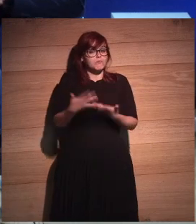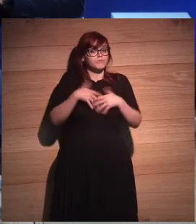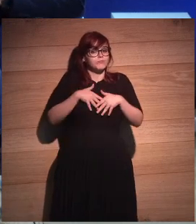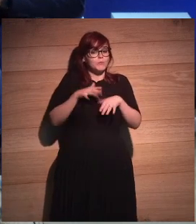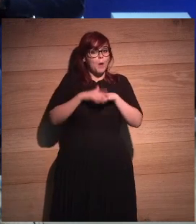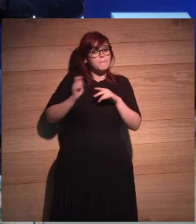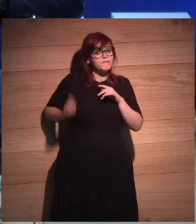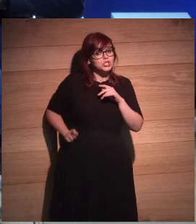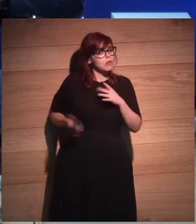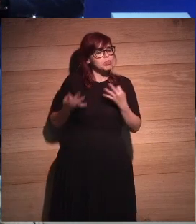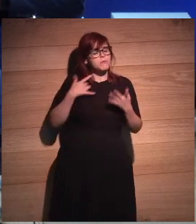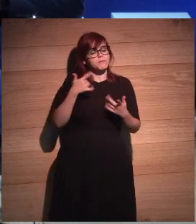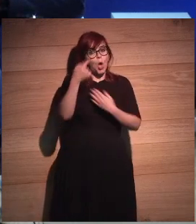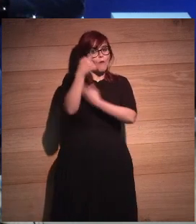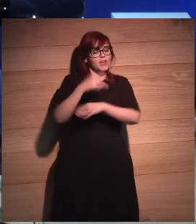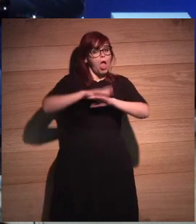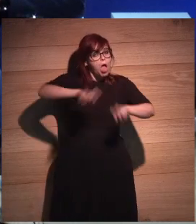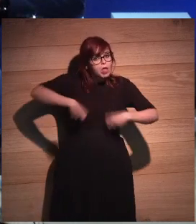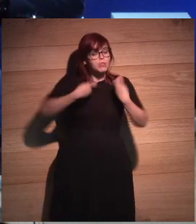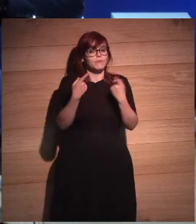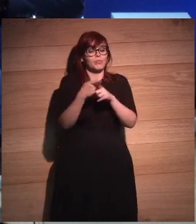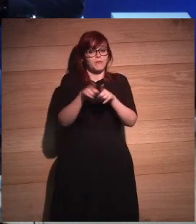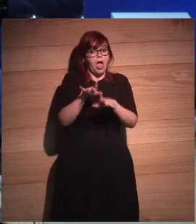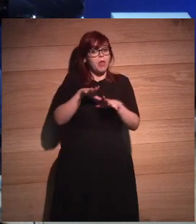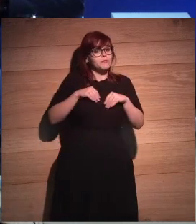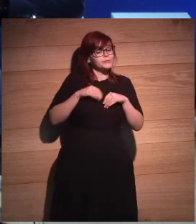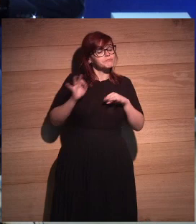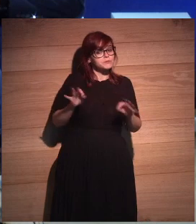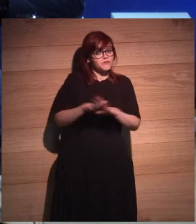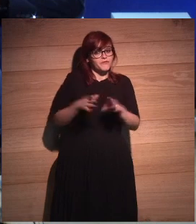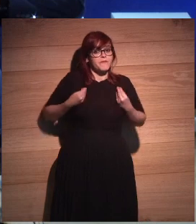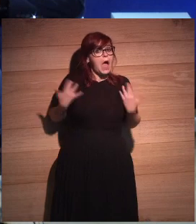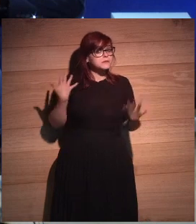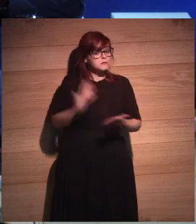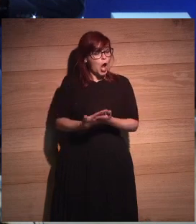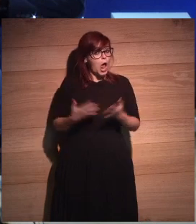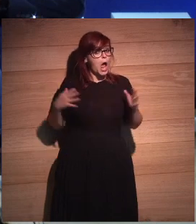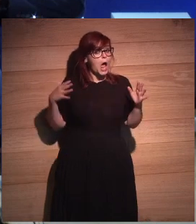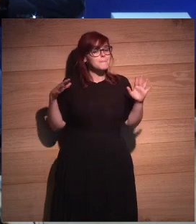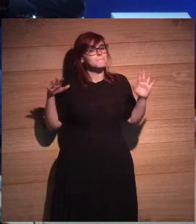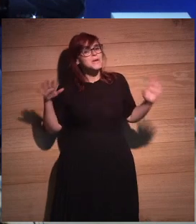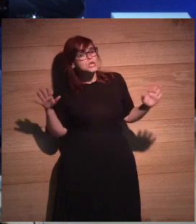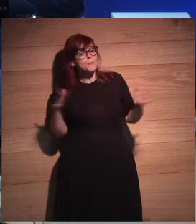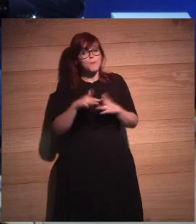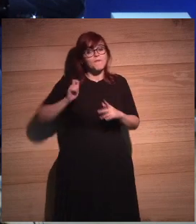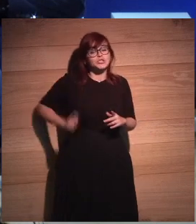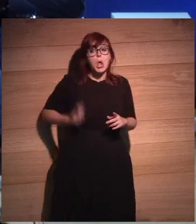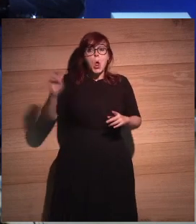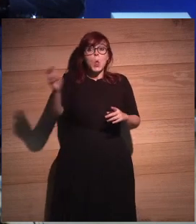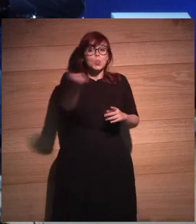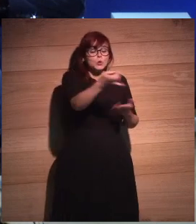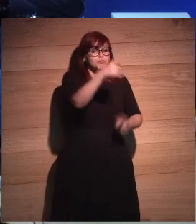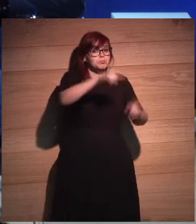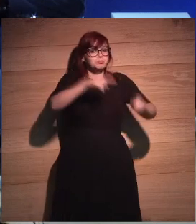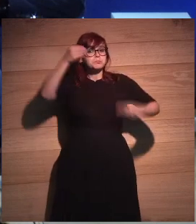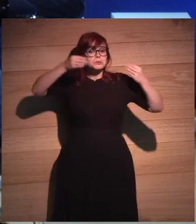inherente a mi profesión. Entonces es una cosa que yo pues así la asumo y así la he vivido desde siempre, ¿no? Pero en otras profesiones yo